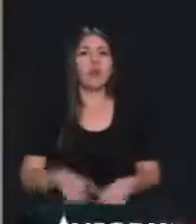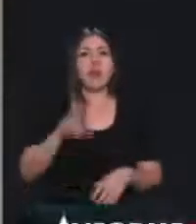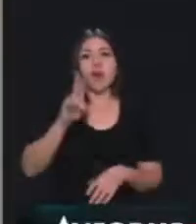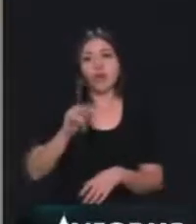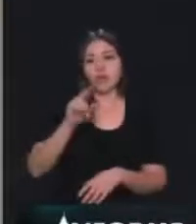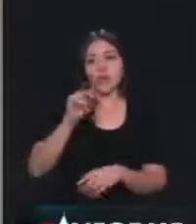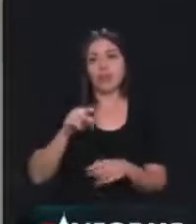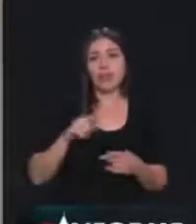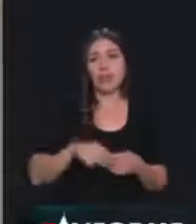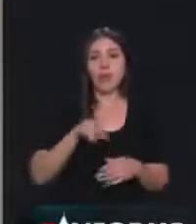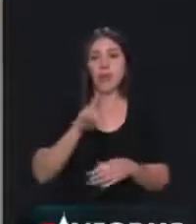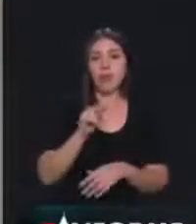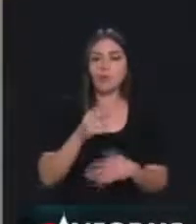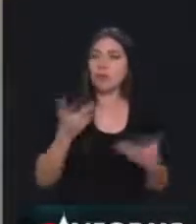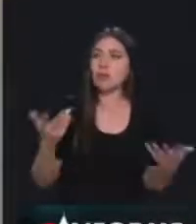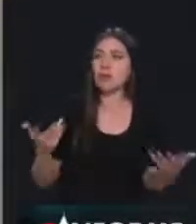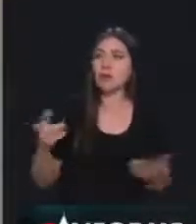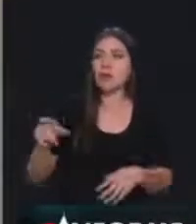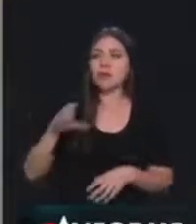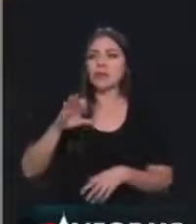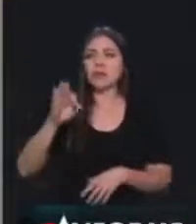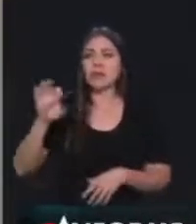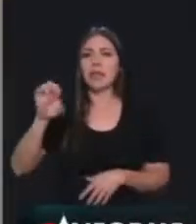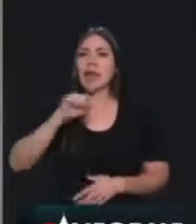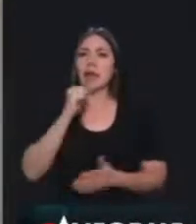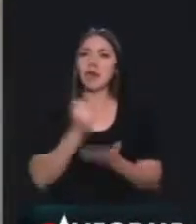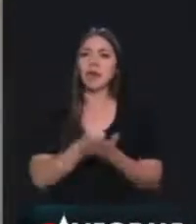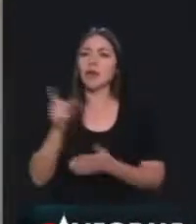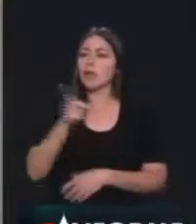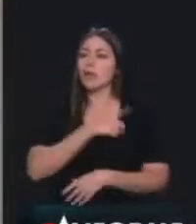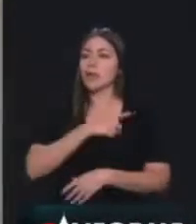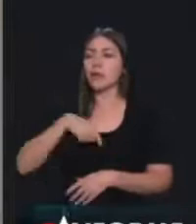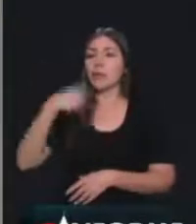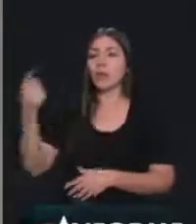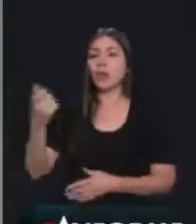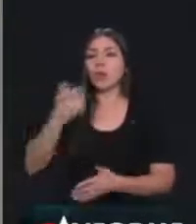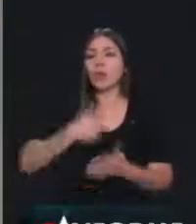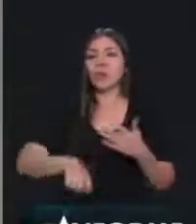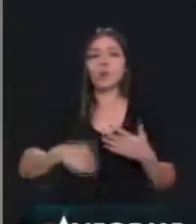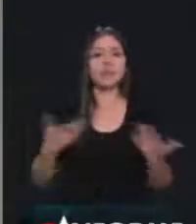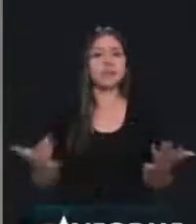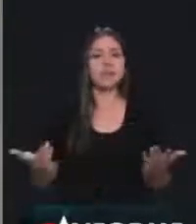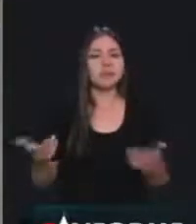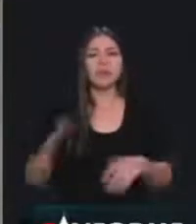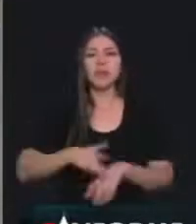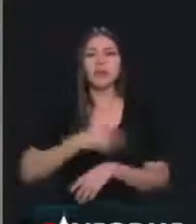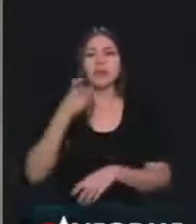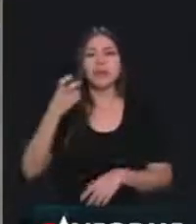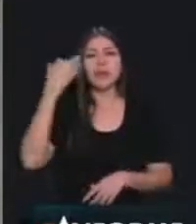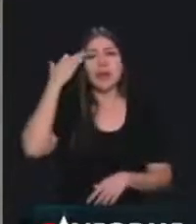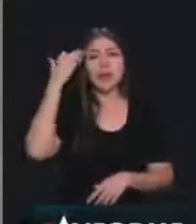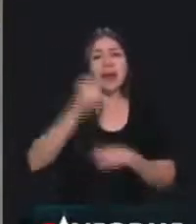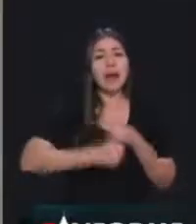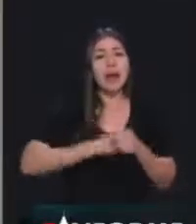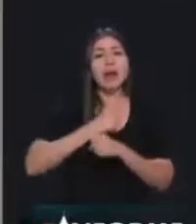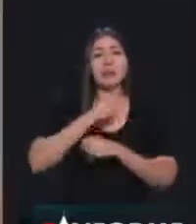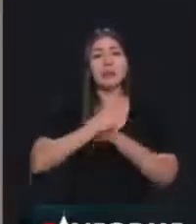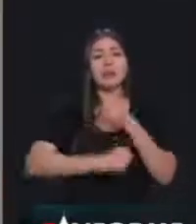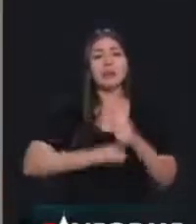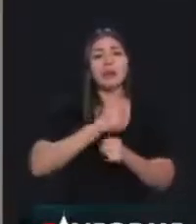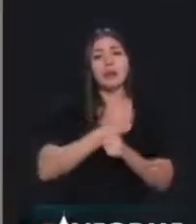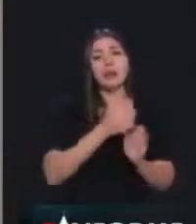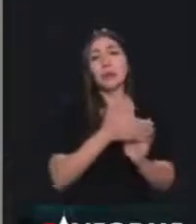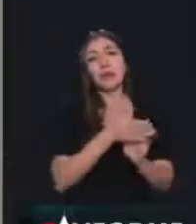viene obligado a que la CFE te lo compre. ¿Ok? Entonces la CFE durante todos estos años,